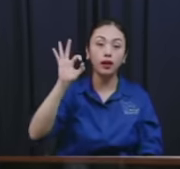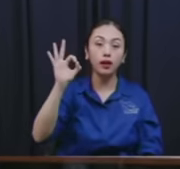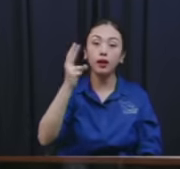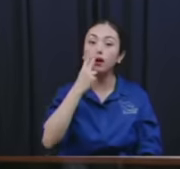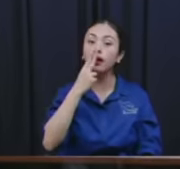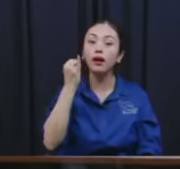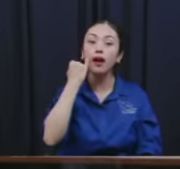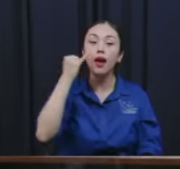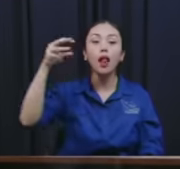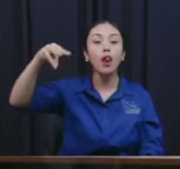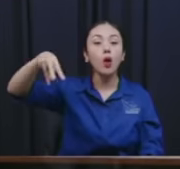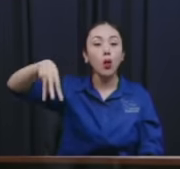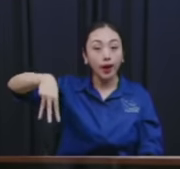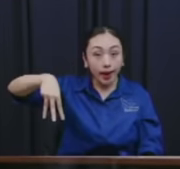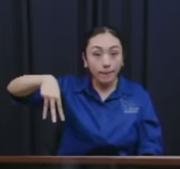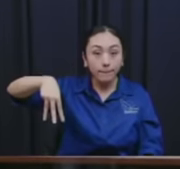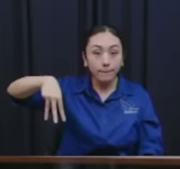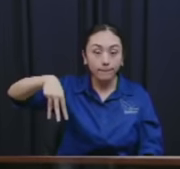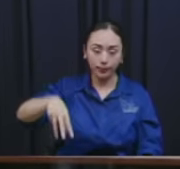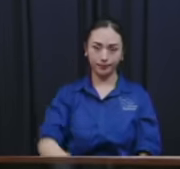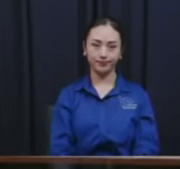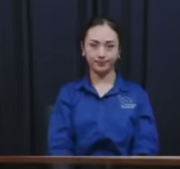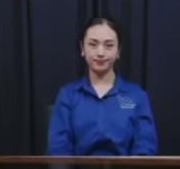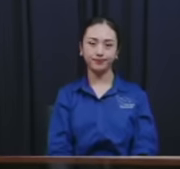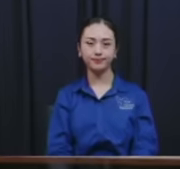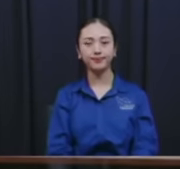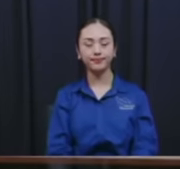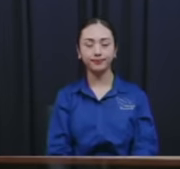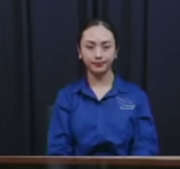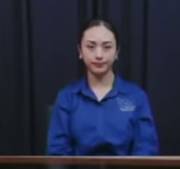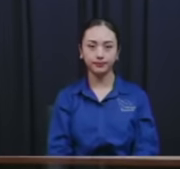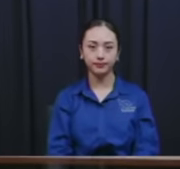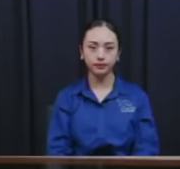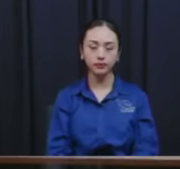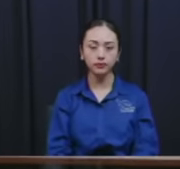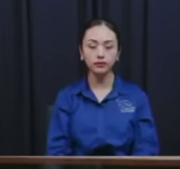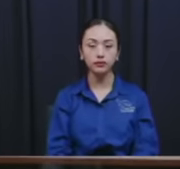Elohim que el que usted tiene hermano Aleluya